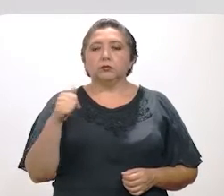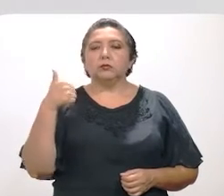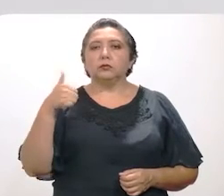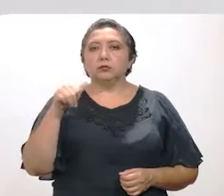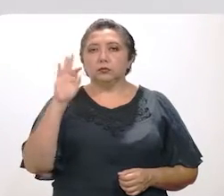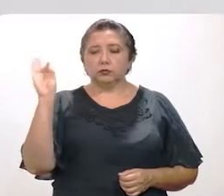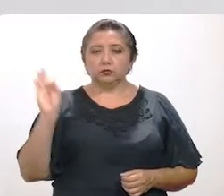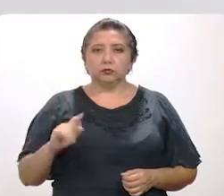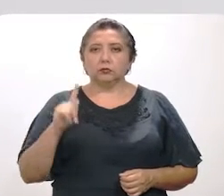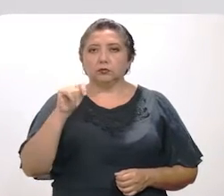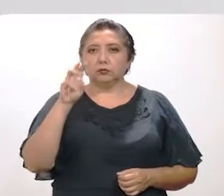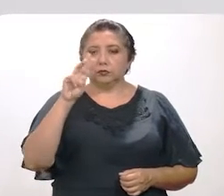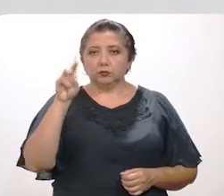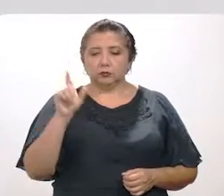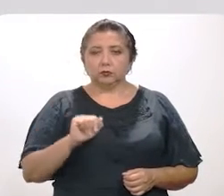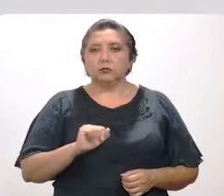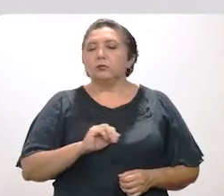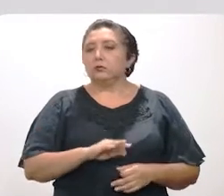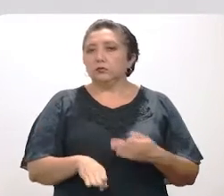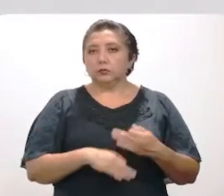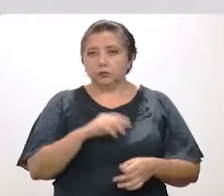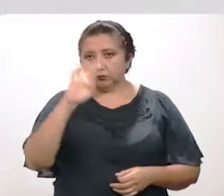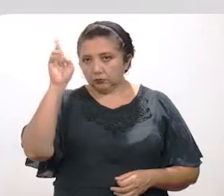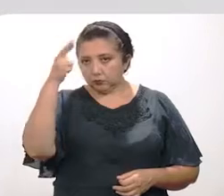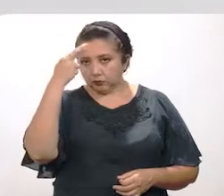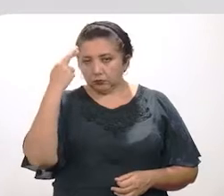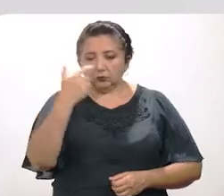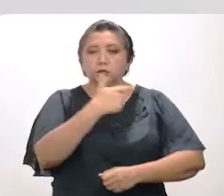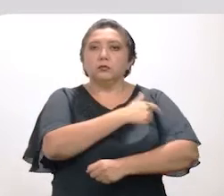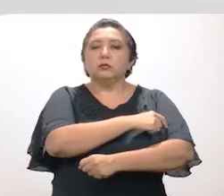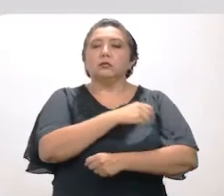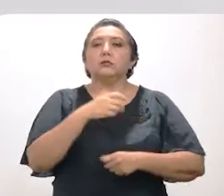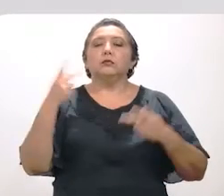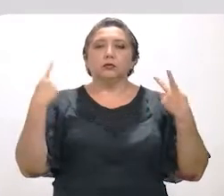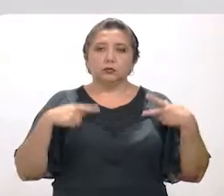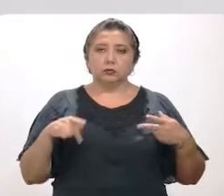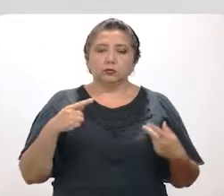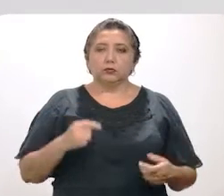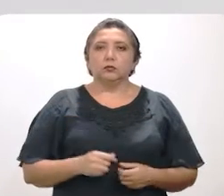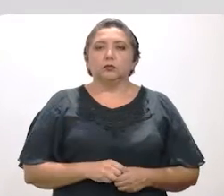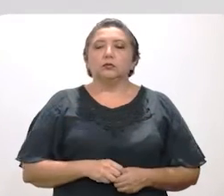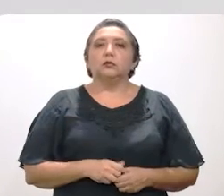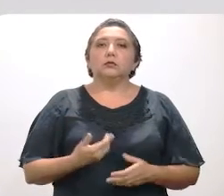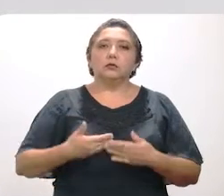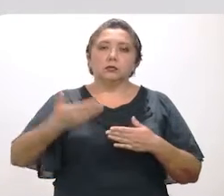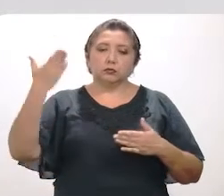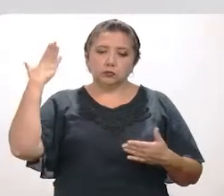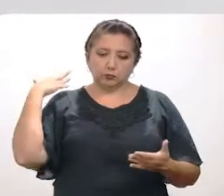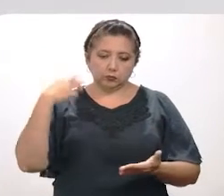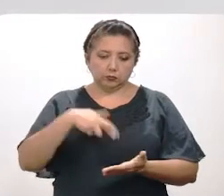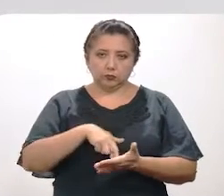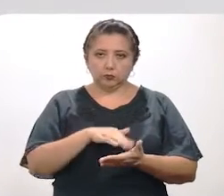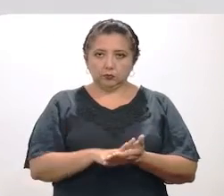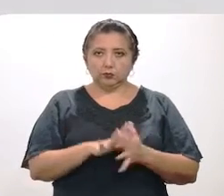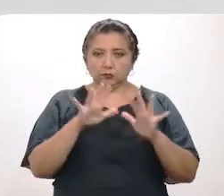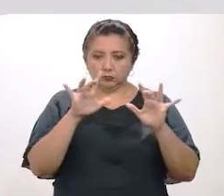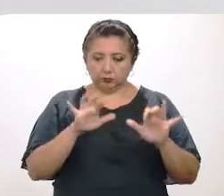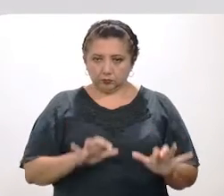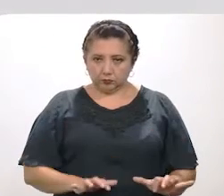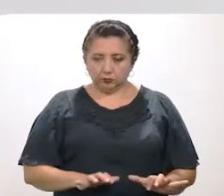99.6% y Temozón con 100%. Se recuerda que las vacunas se ponen a la población que ha sido previamente registrada